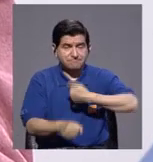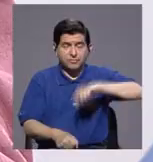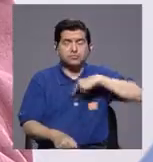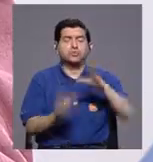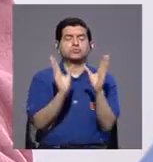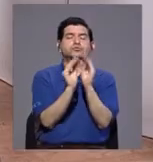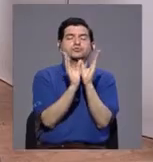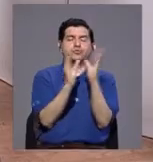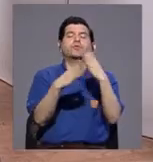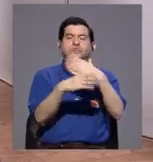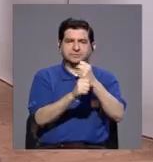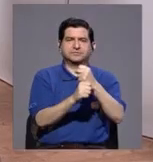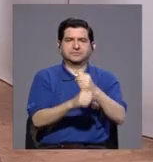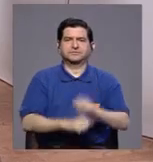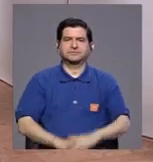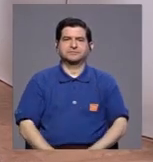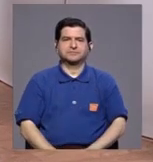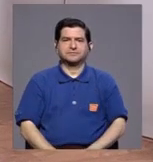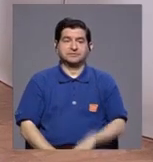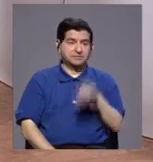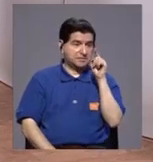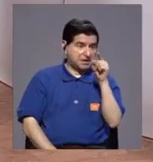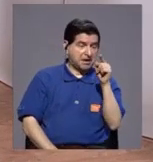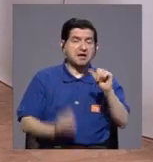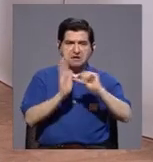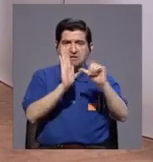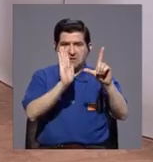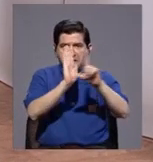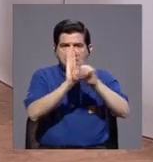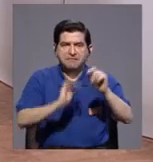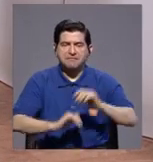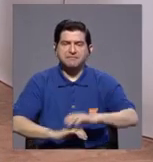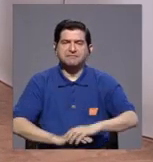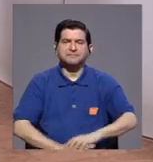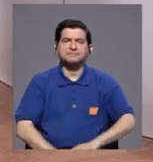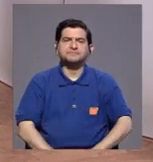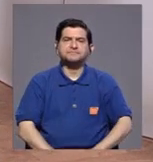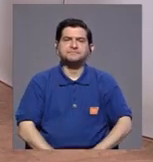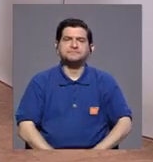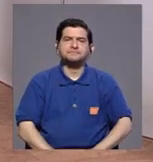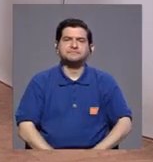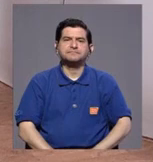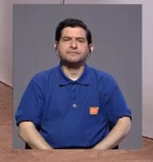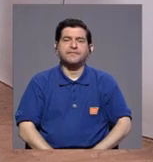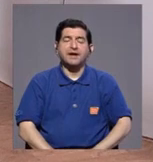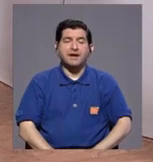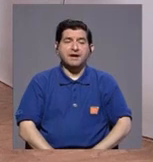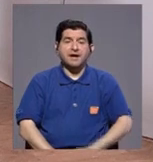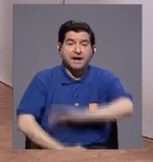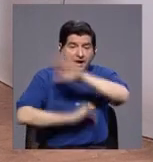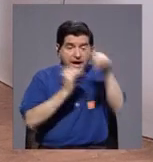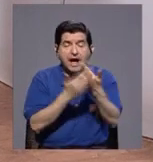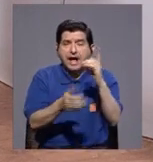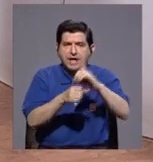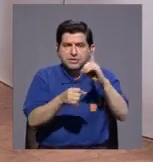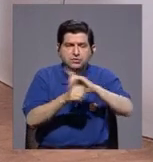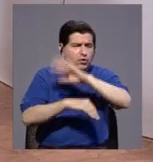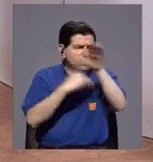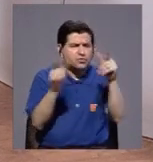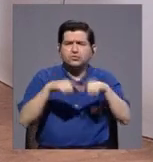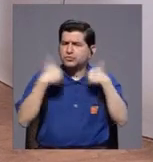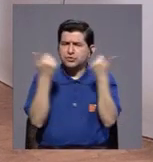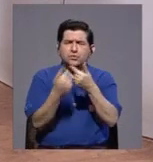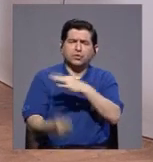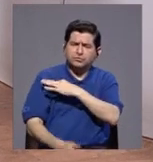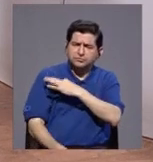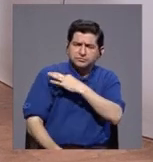foros y en la asamblea legislativa en donde los invitamos a todos los diputados de todas las fracciones